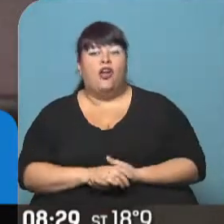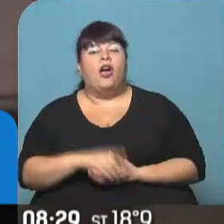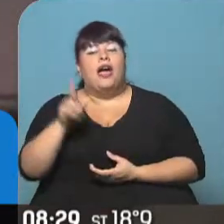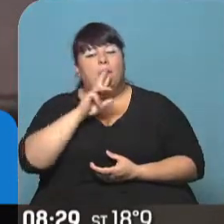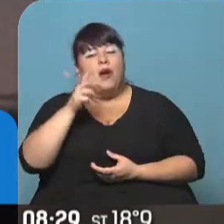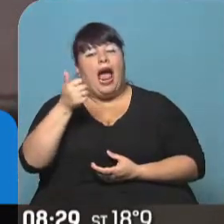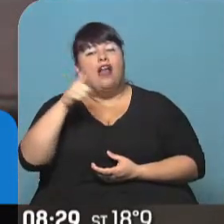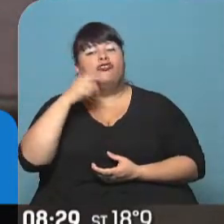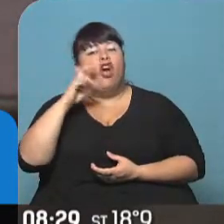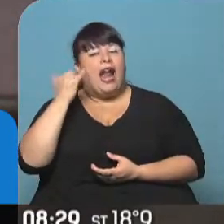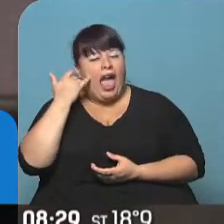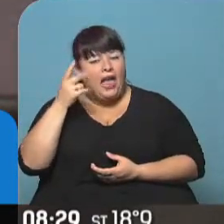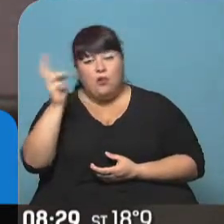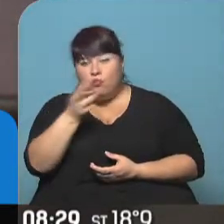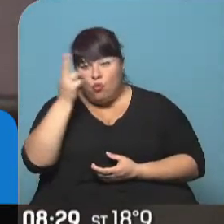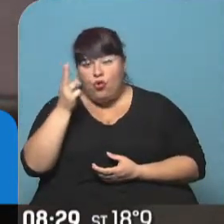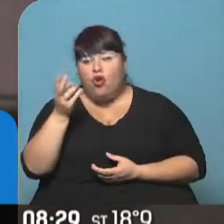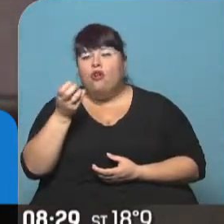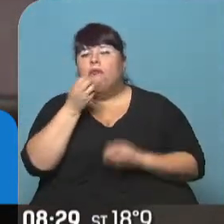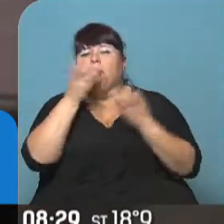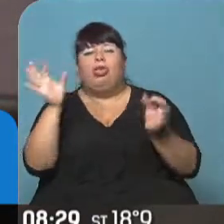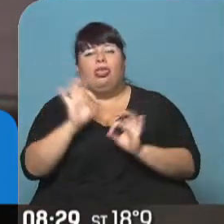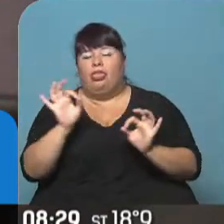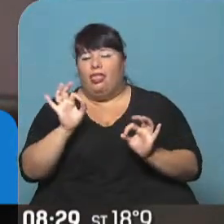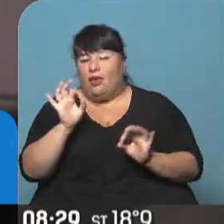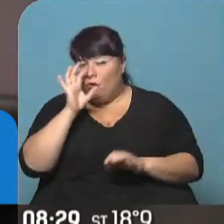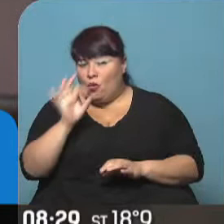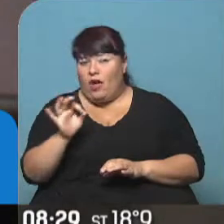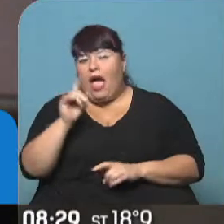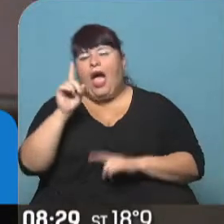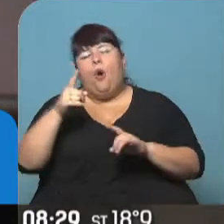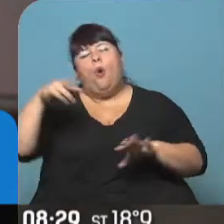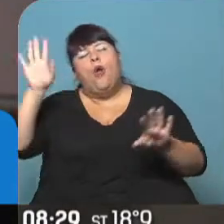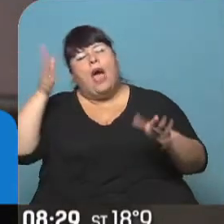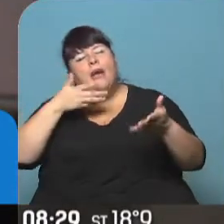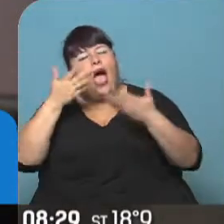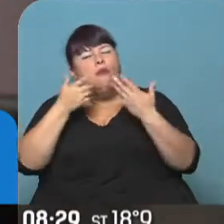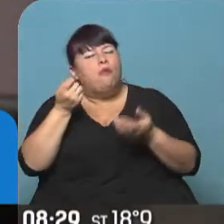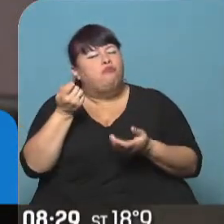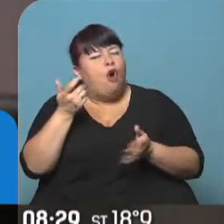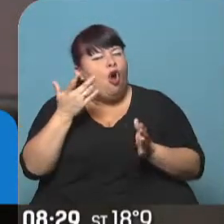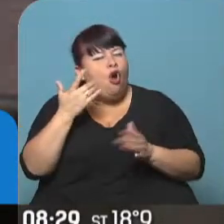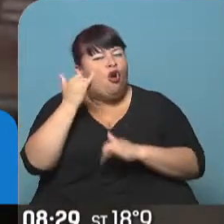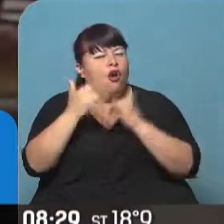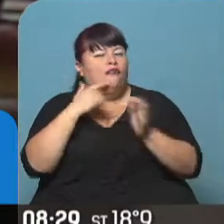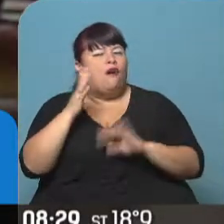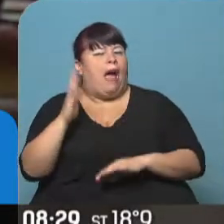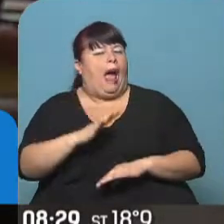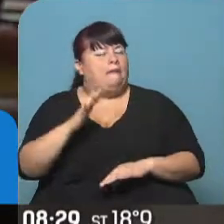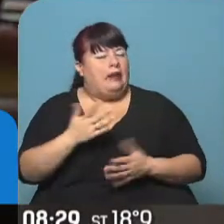Julia Usogaray finalmente se murió y no habló. Habló alguna vez, muy poco, hizo una velada